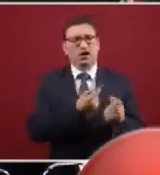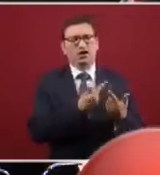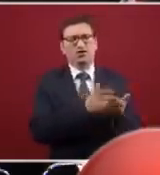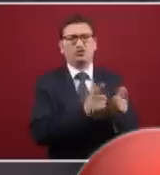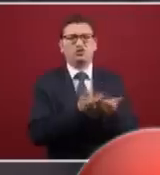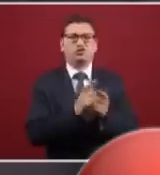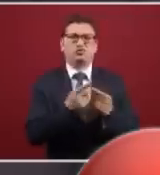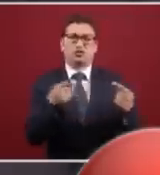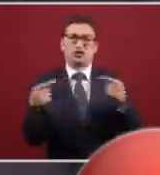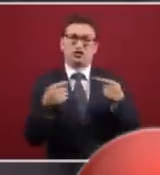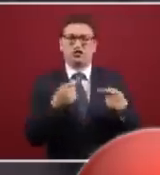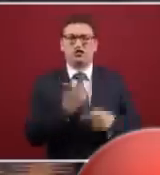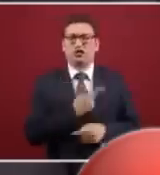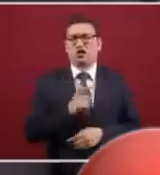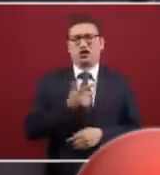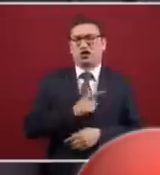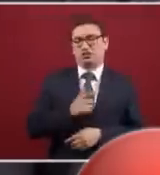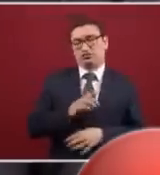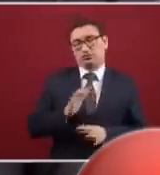no